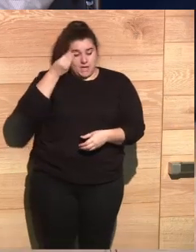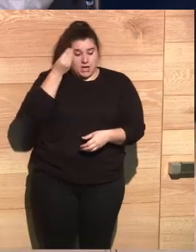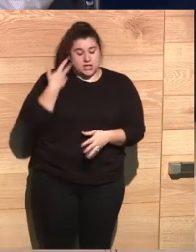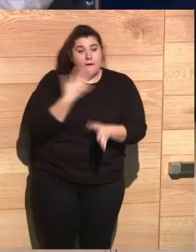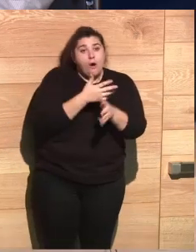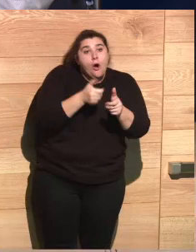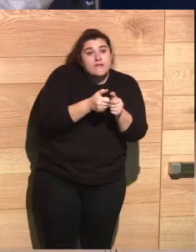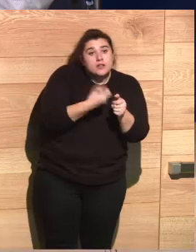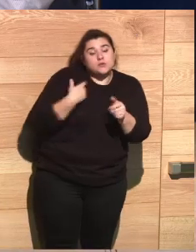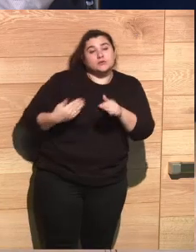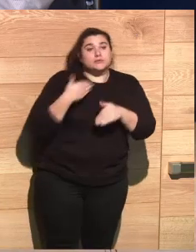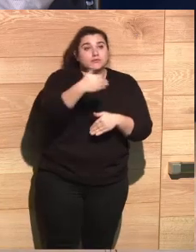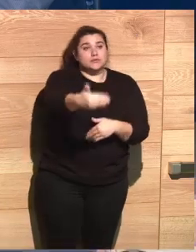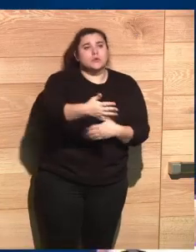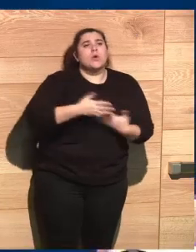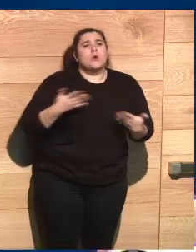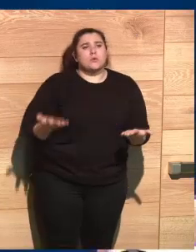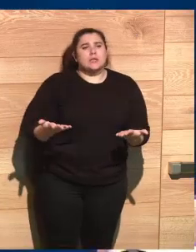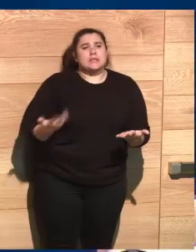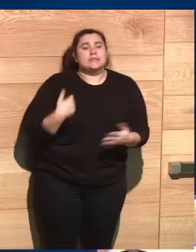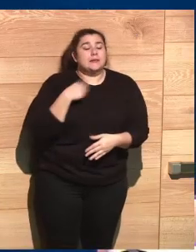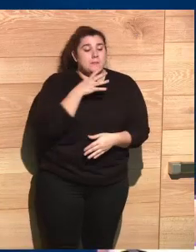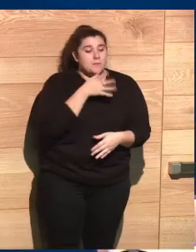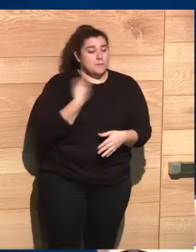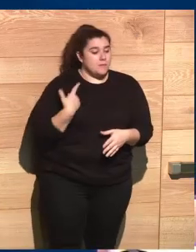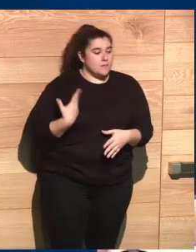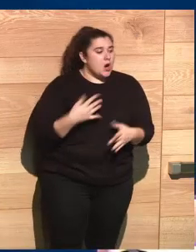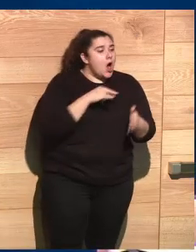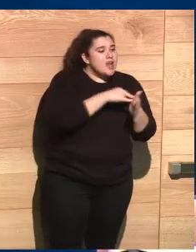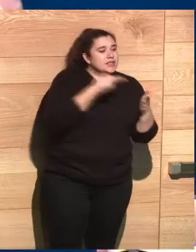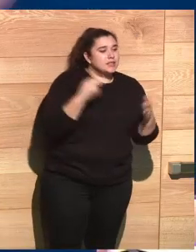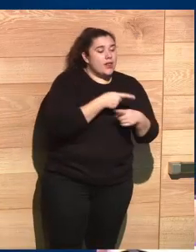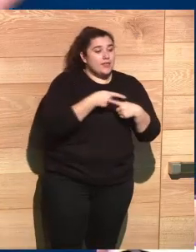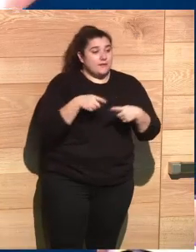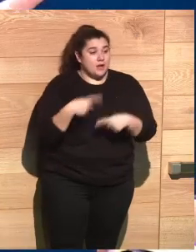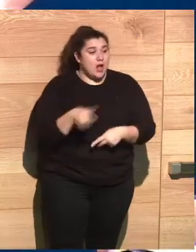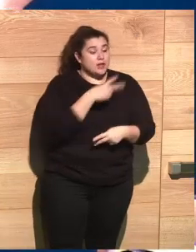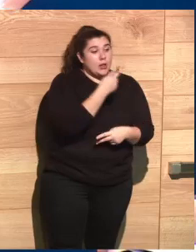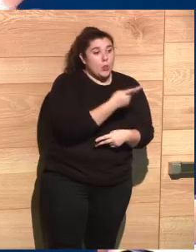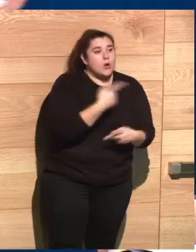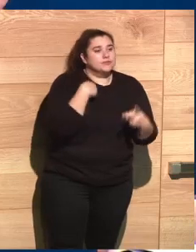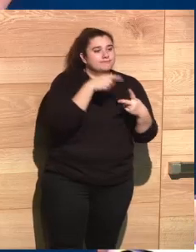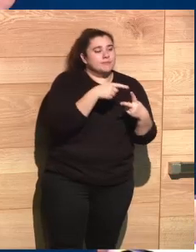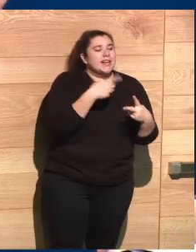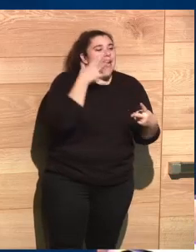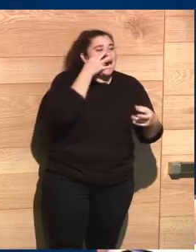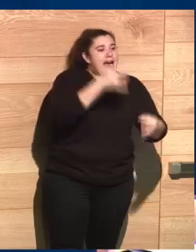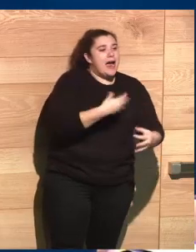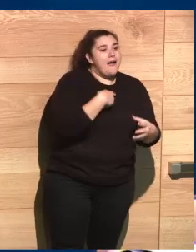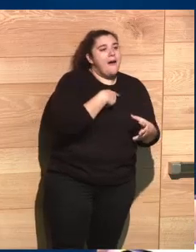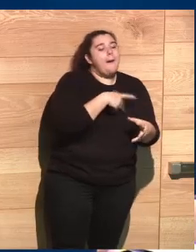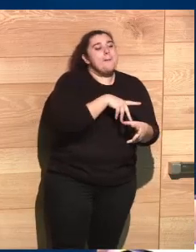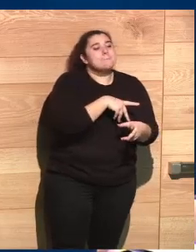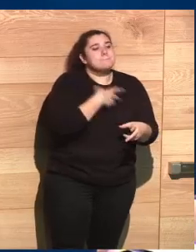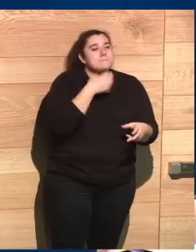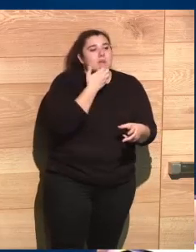de los videojuegos, que claramente está vinculado a dos tecnologías distintas. Una, la realidad virtual, o sea, vamos a